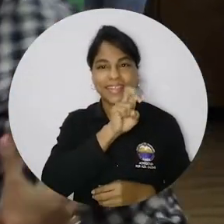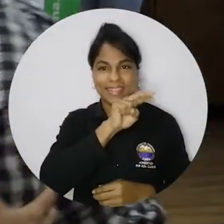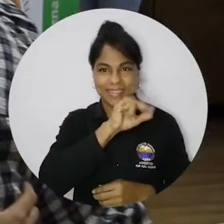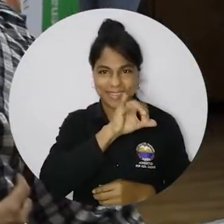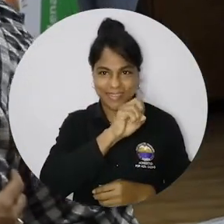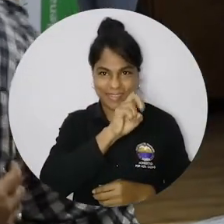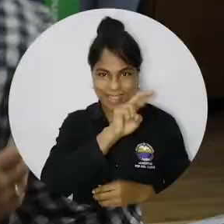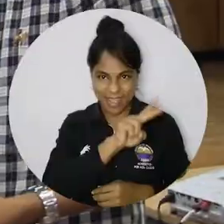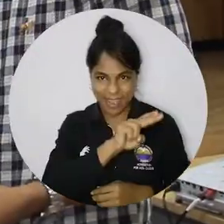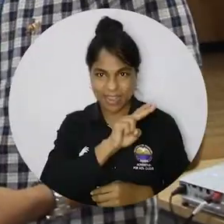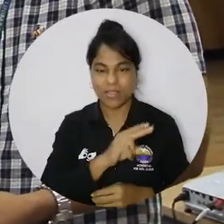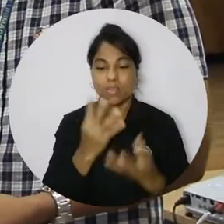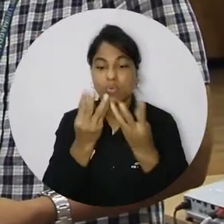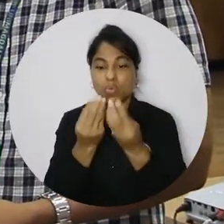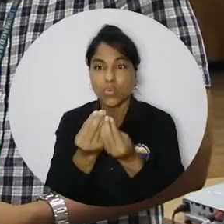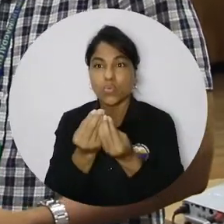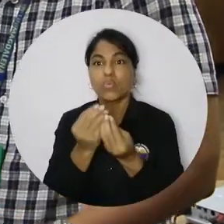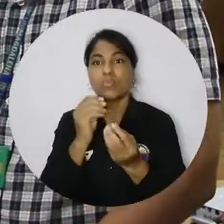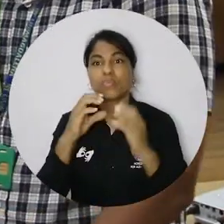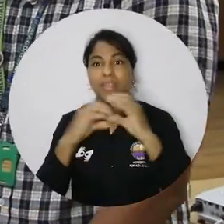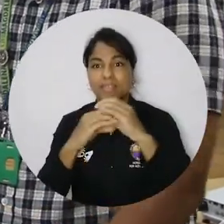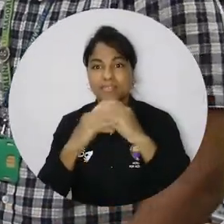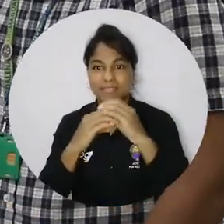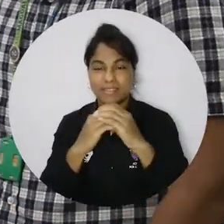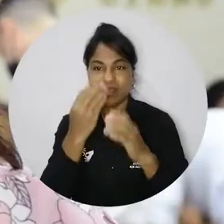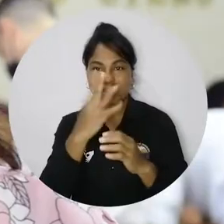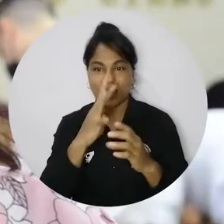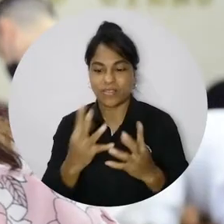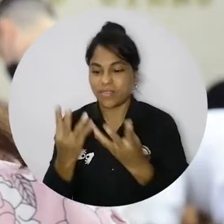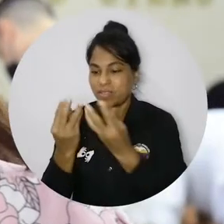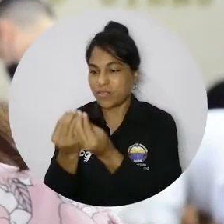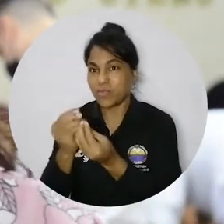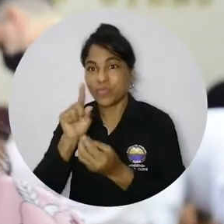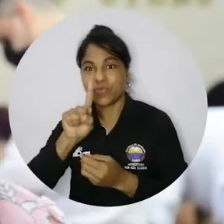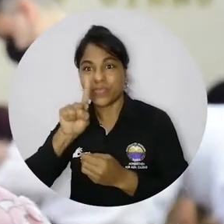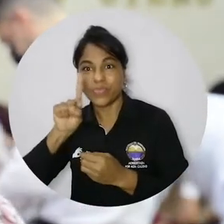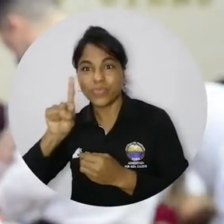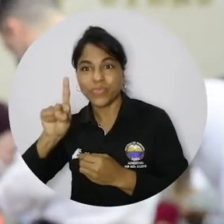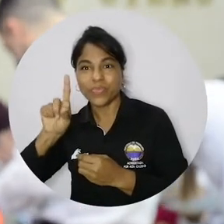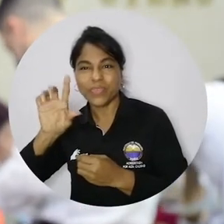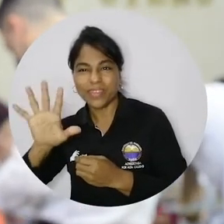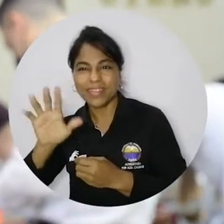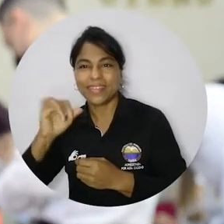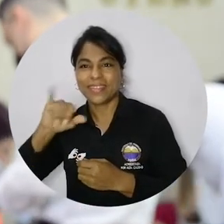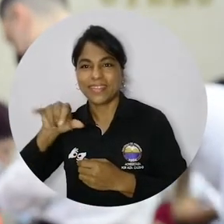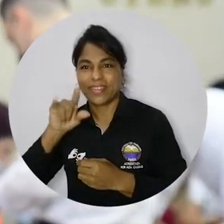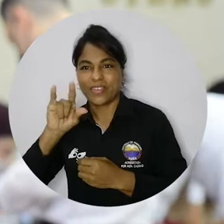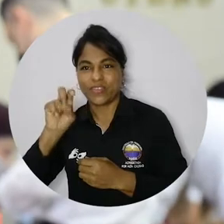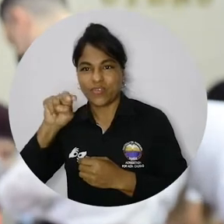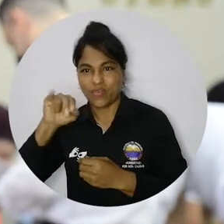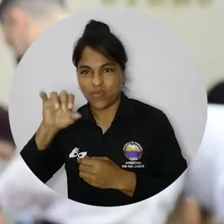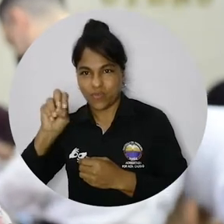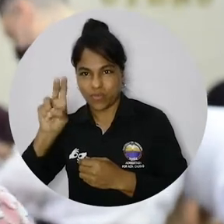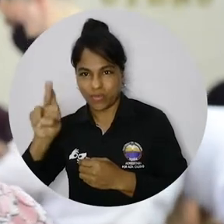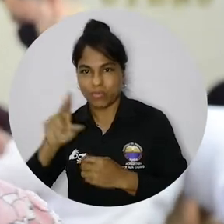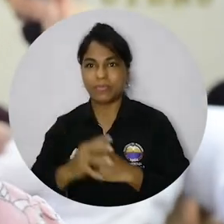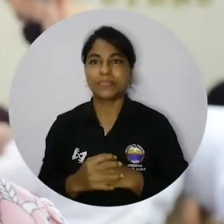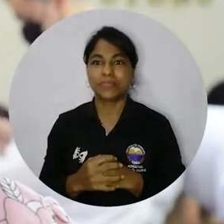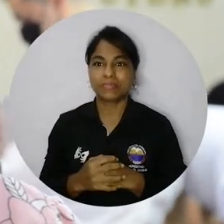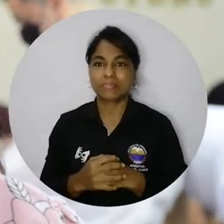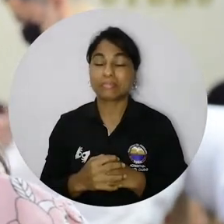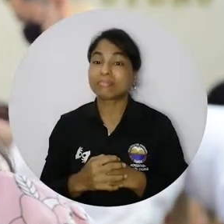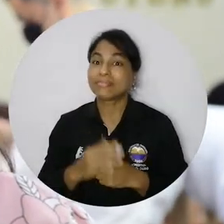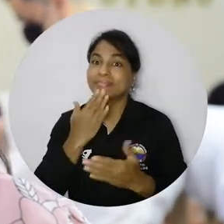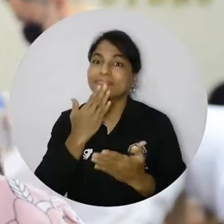14 en asociado y 115 en categoría junior. Muy agradecida con la Universidad del Magdalena, especialmente con la Vicerrectoría de